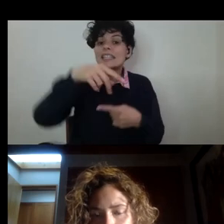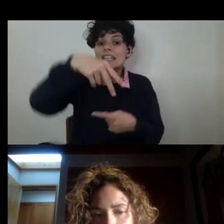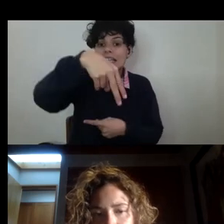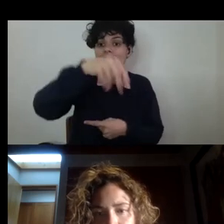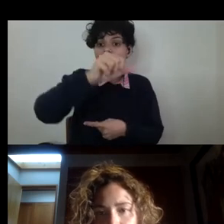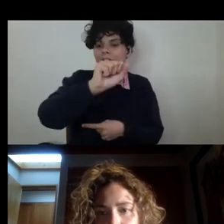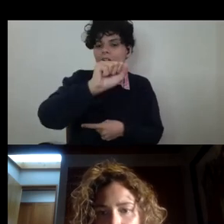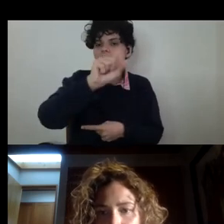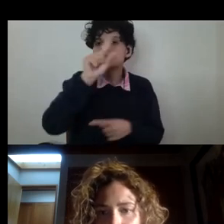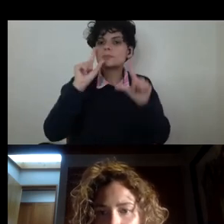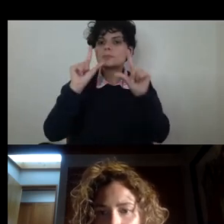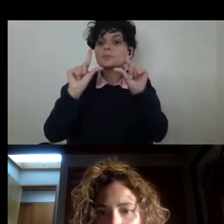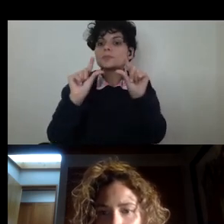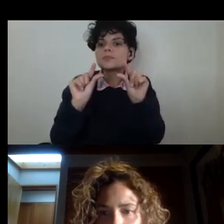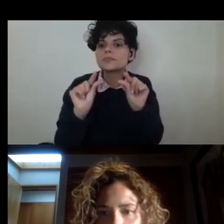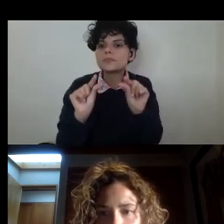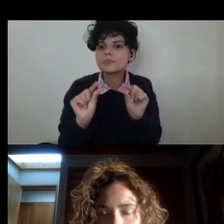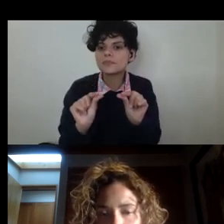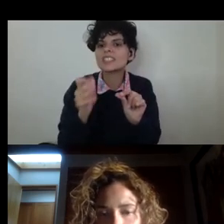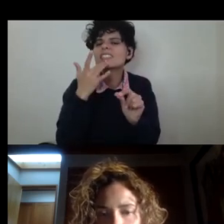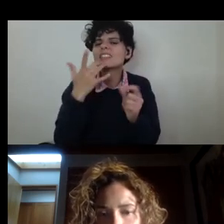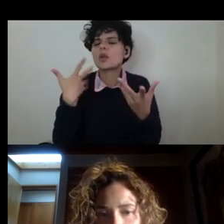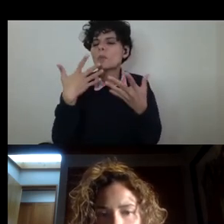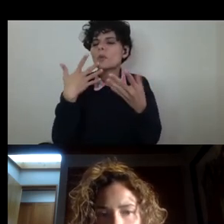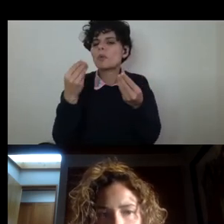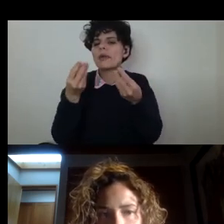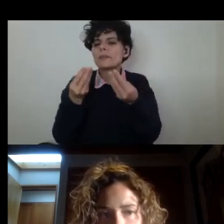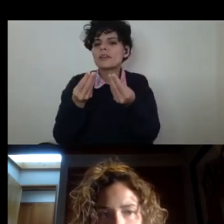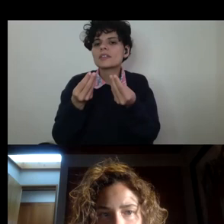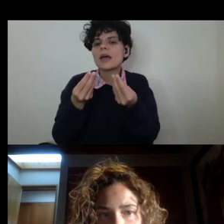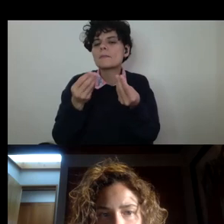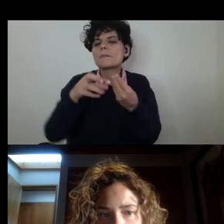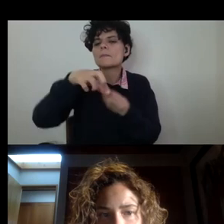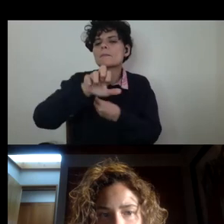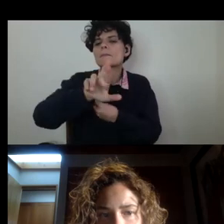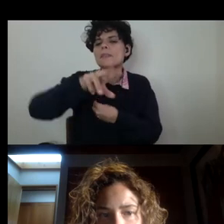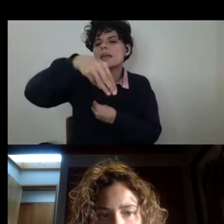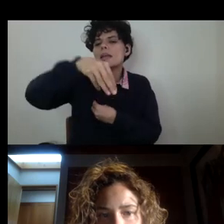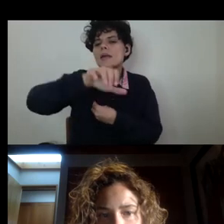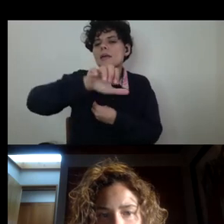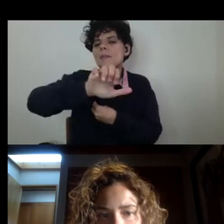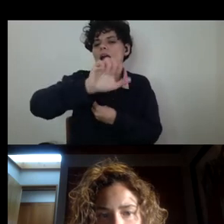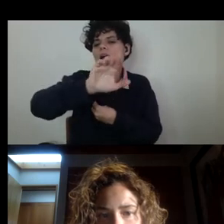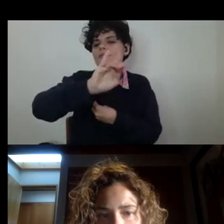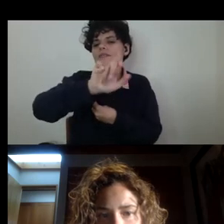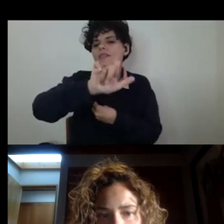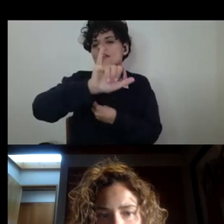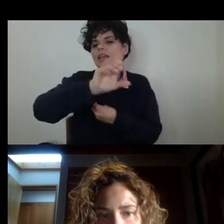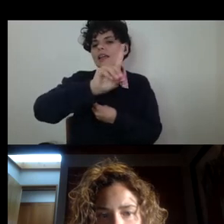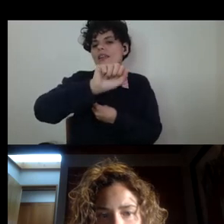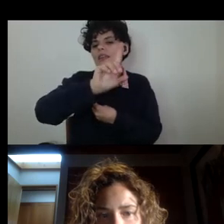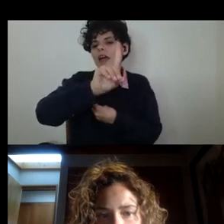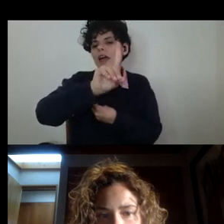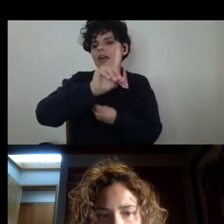ecuación, pero se llama permeabilidad de fuga, porque no está bien identificada, que hace que el potencial se